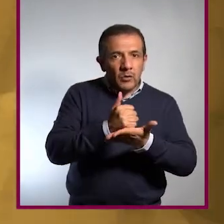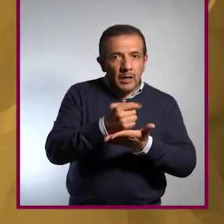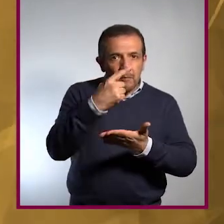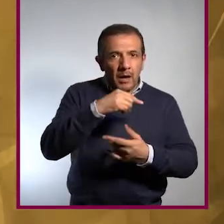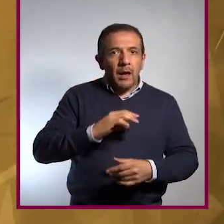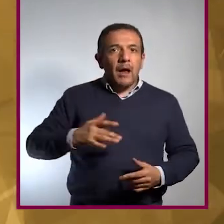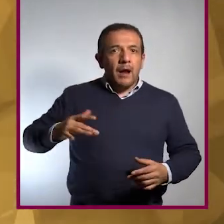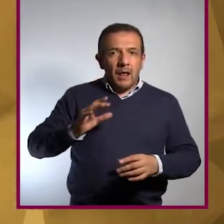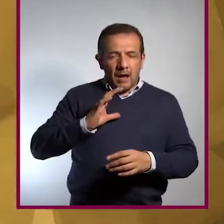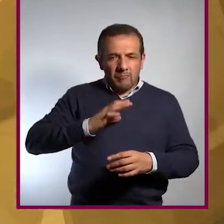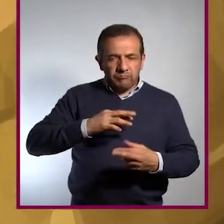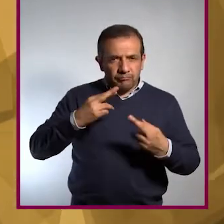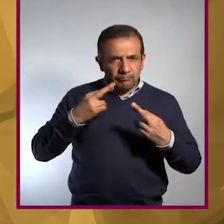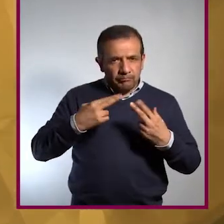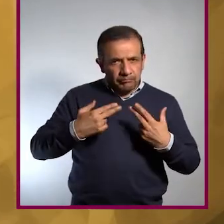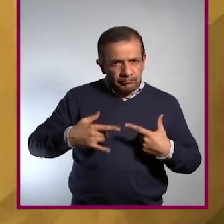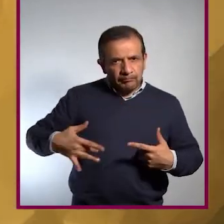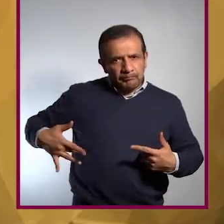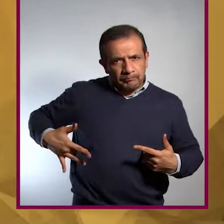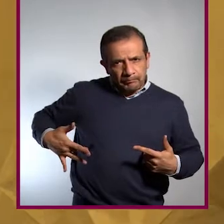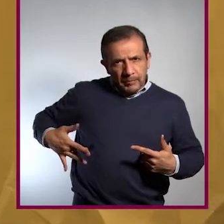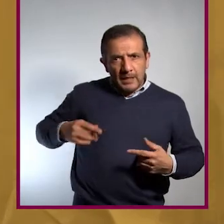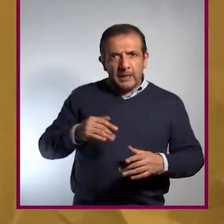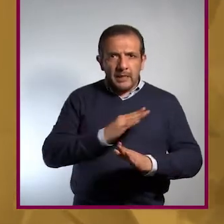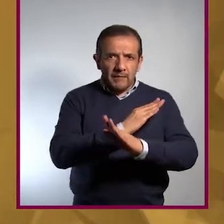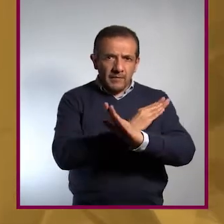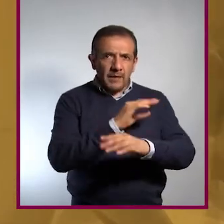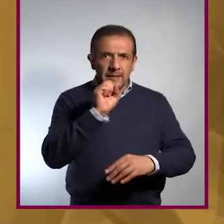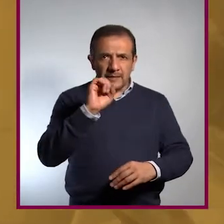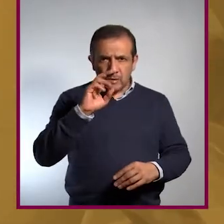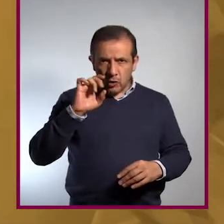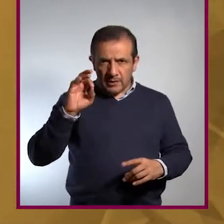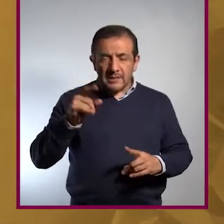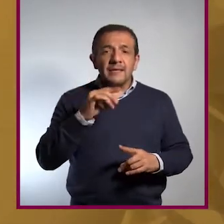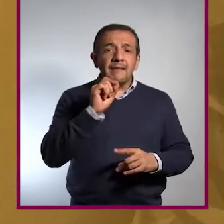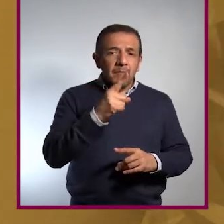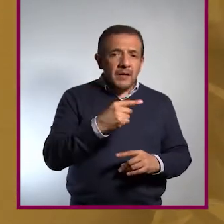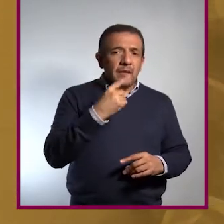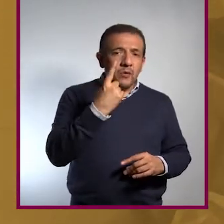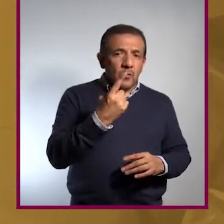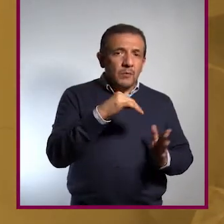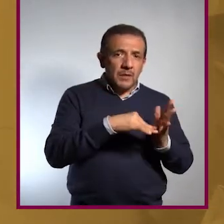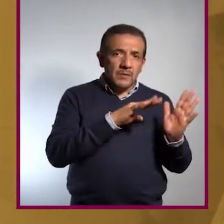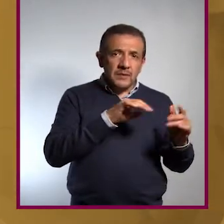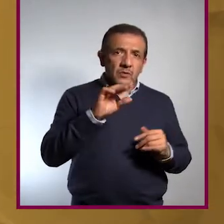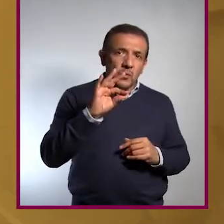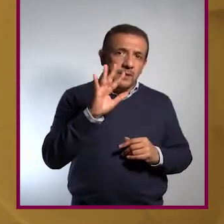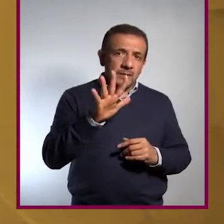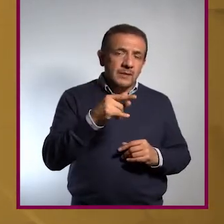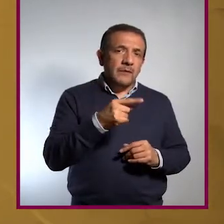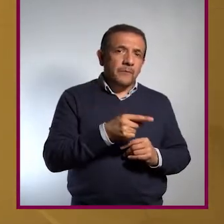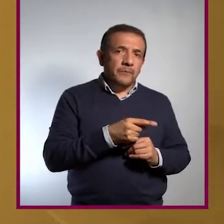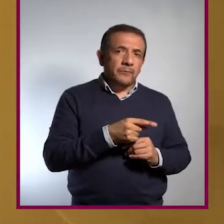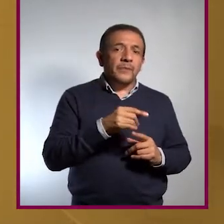ayudaron al cáncer de hígado y a la cirrosis. El premio Nobel de 1945 por los